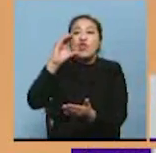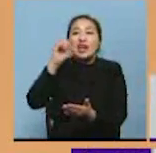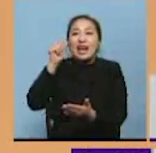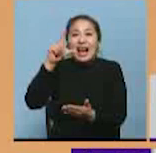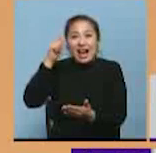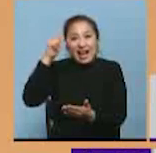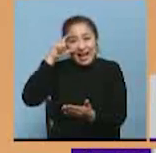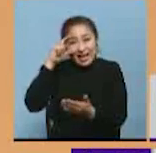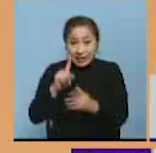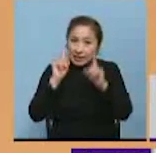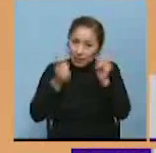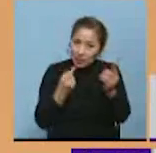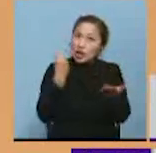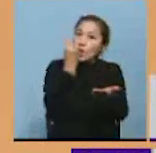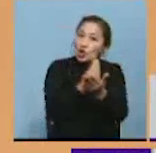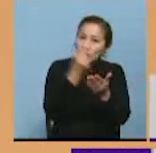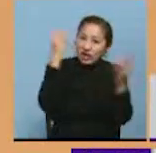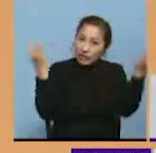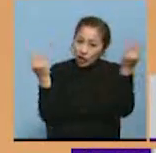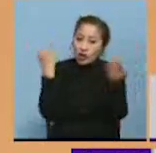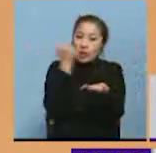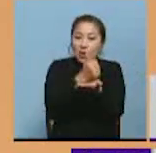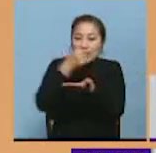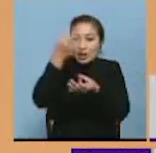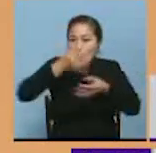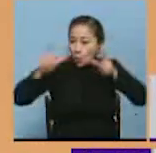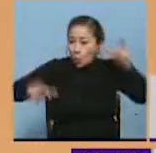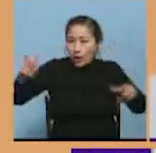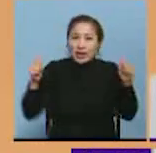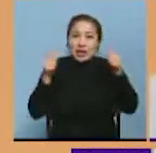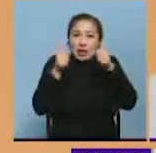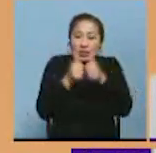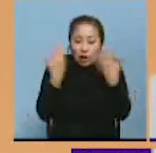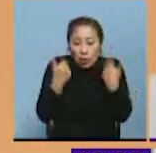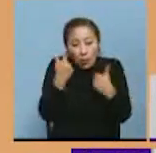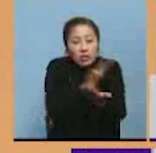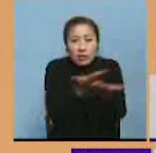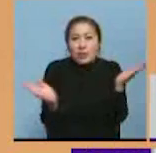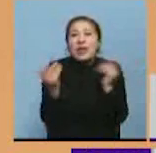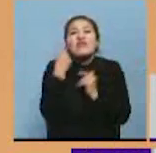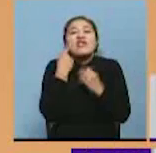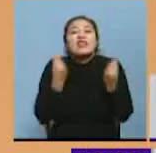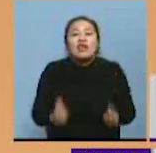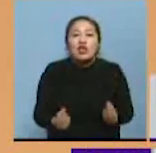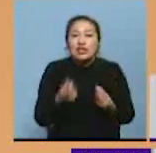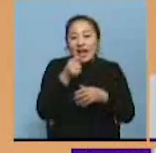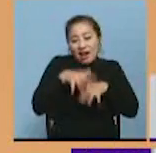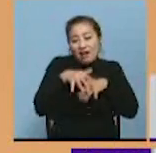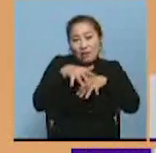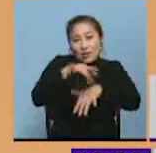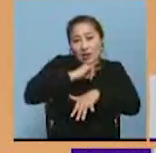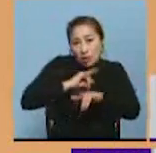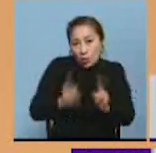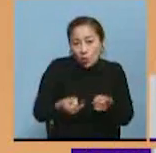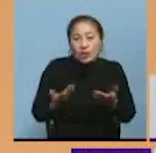de los participantes del Congreso Nacional de Folclore. Van a tener lugares especiales para acompañarnos en esta noche, van a vivir tanto la marcha evocativa